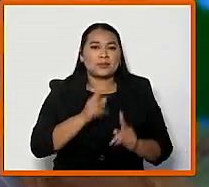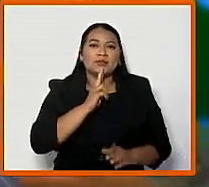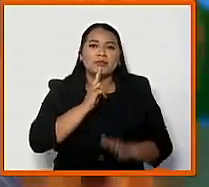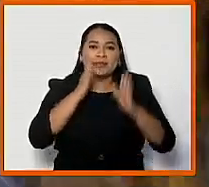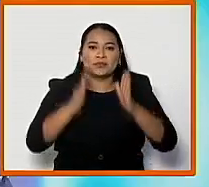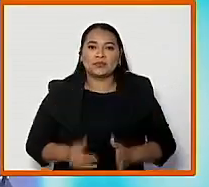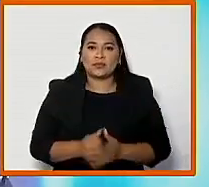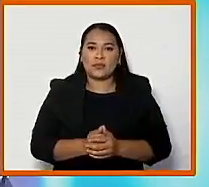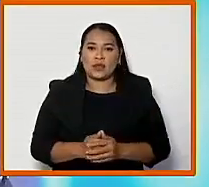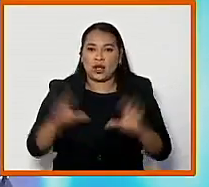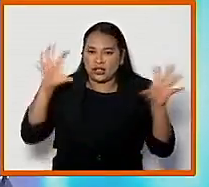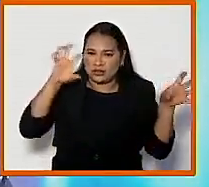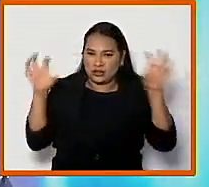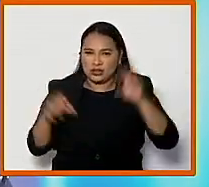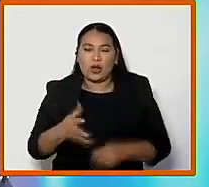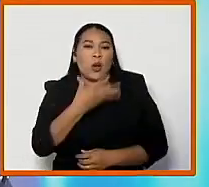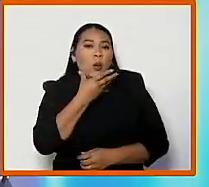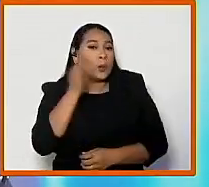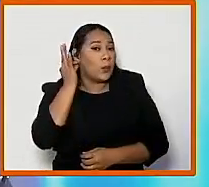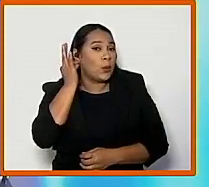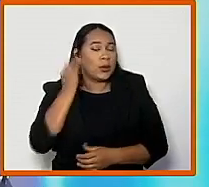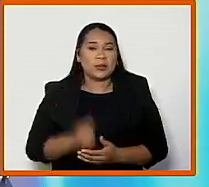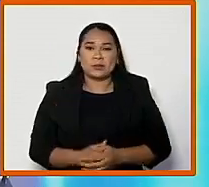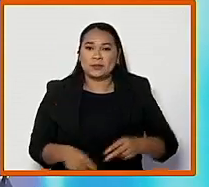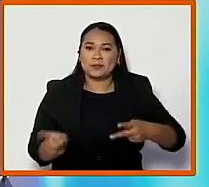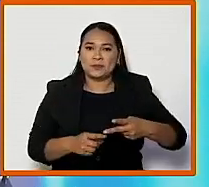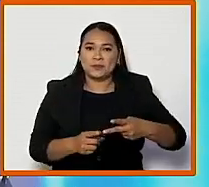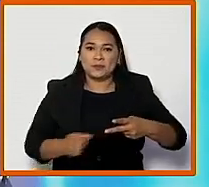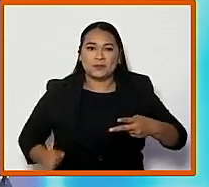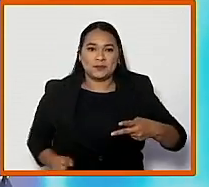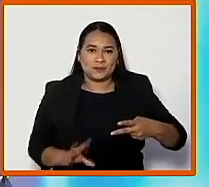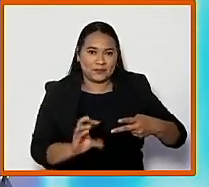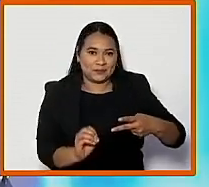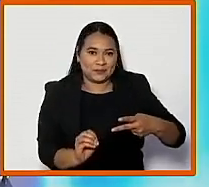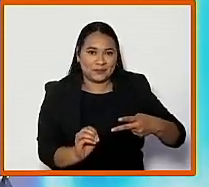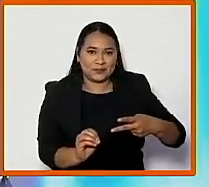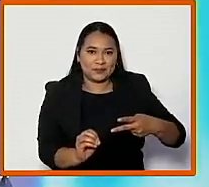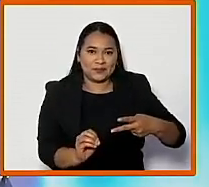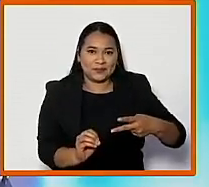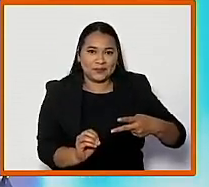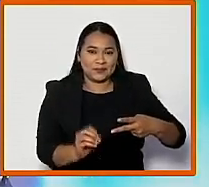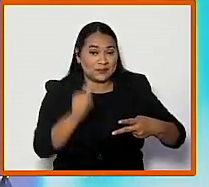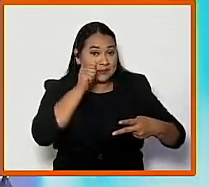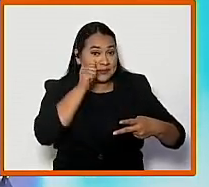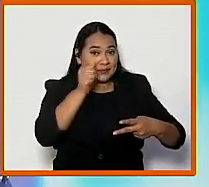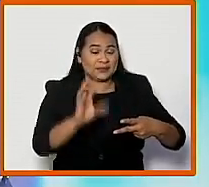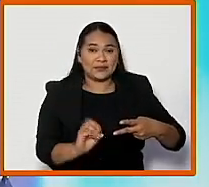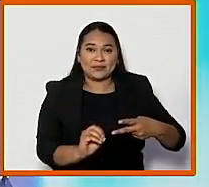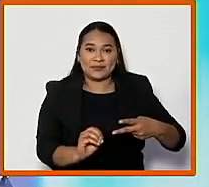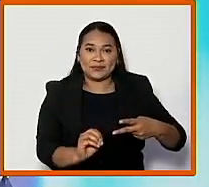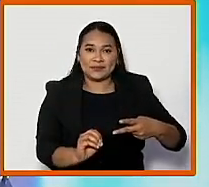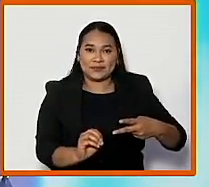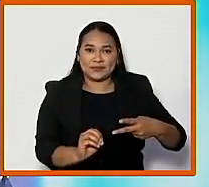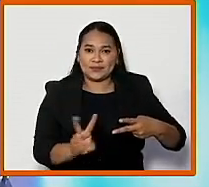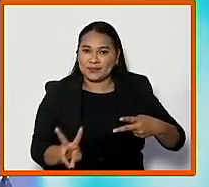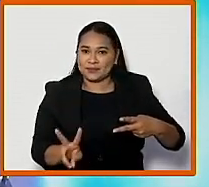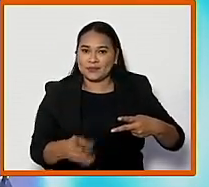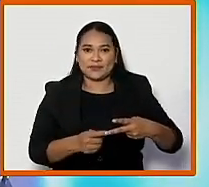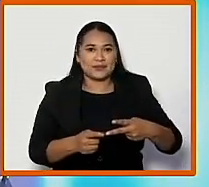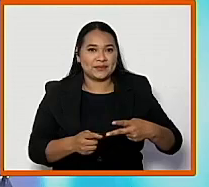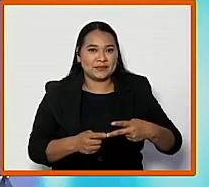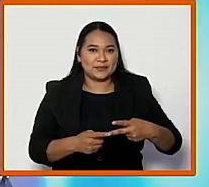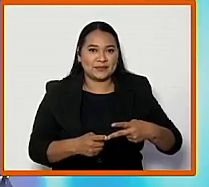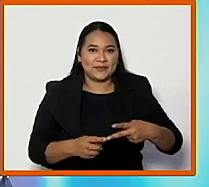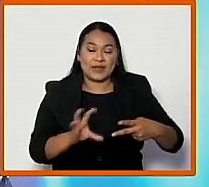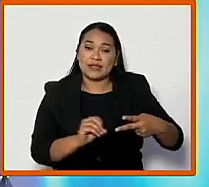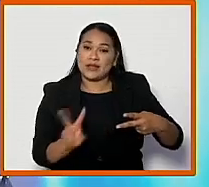La Sucia. Segundo número con su primer dígito, 0. Segundo dígito, atentos, porque este es el 2. El número favorecido